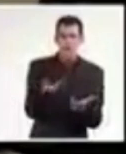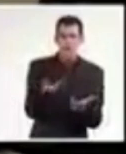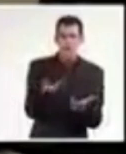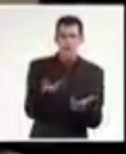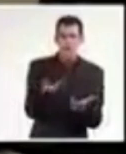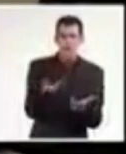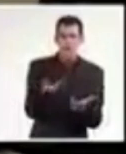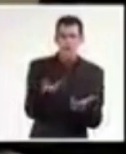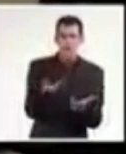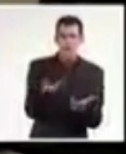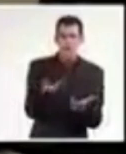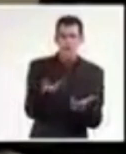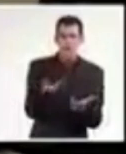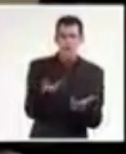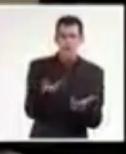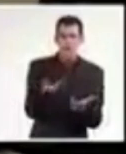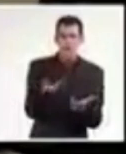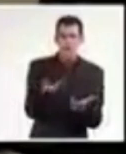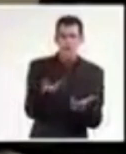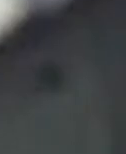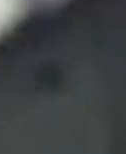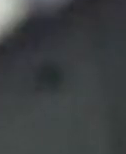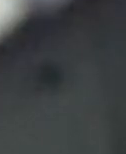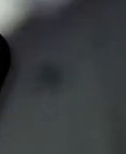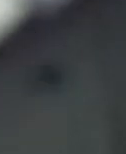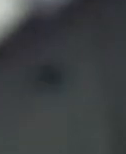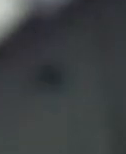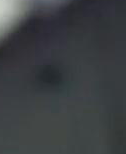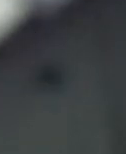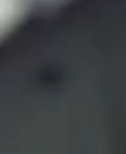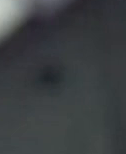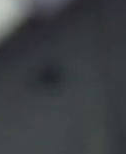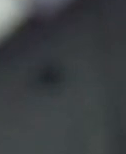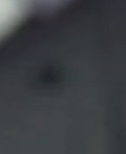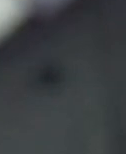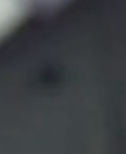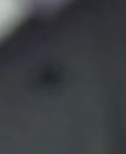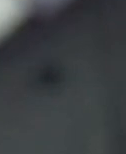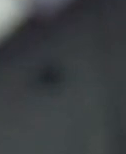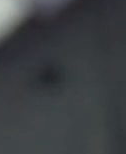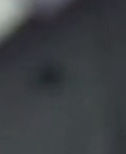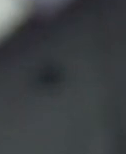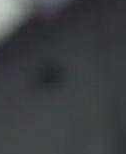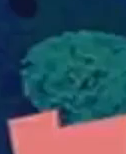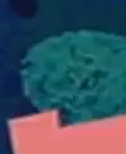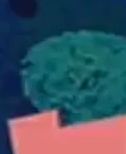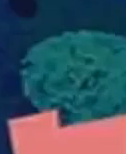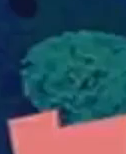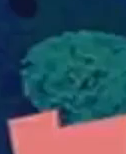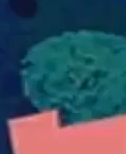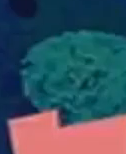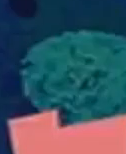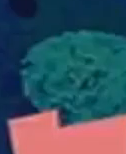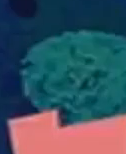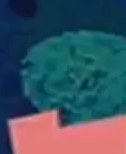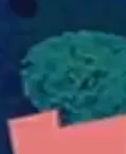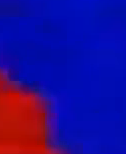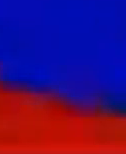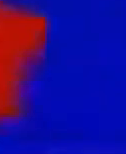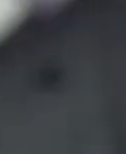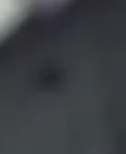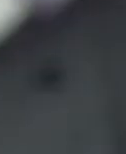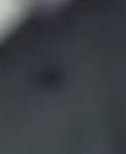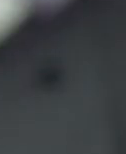meter. Míralo aquí. Afectar el desarrollo, dice. ¡Avanta la vaselina! ¡Ay! Algunos centímetros más